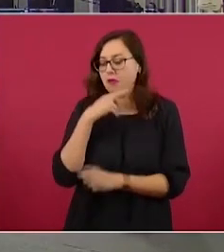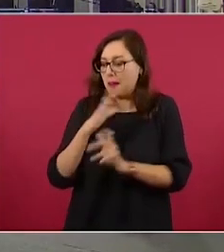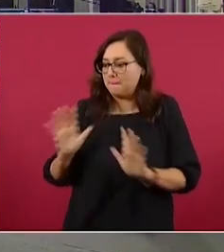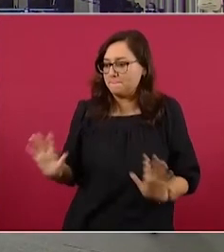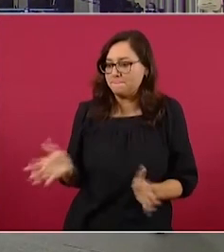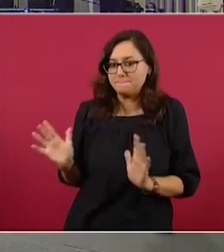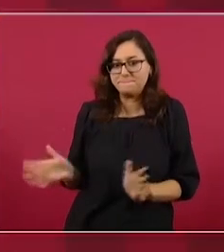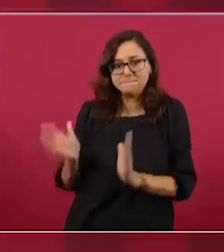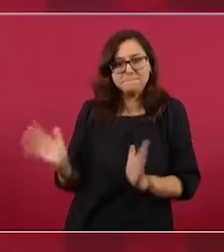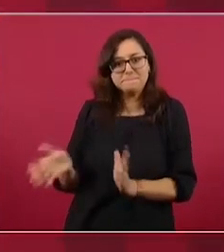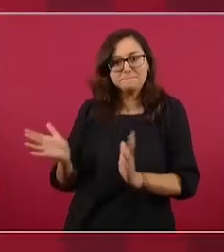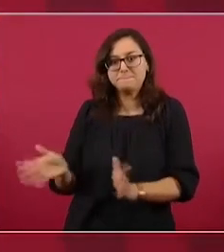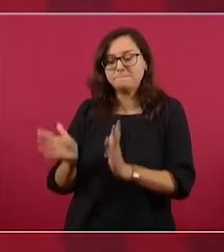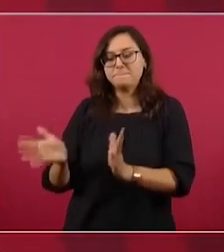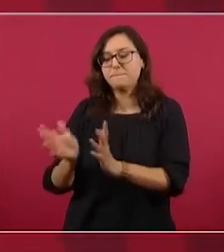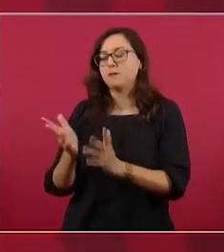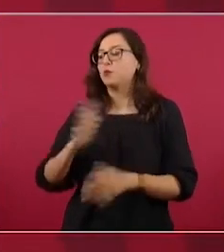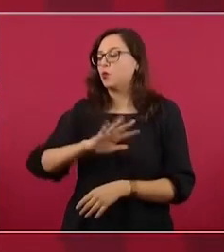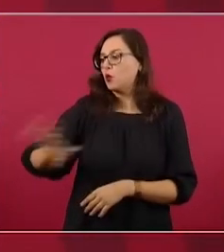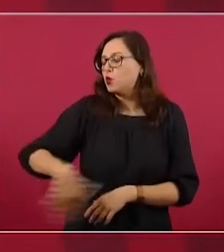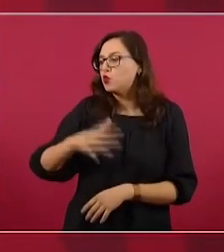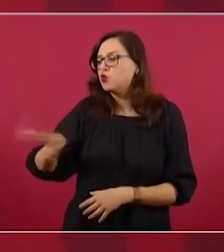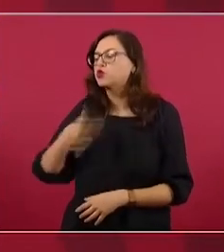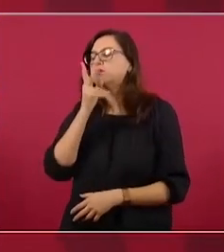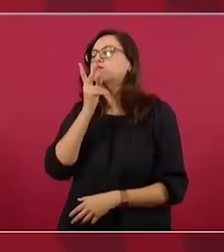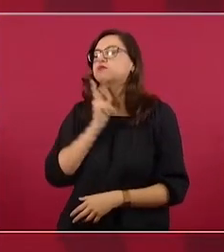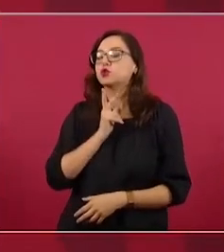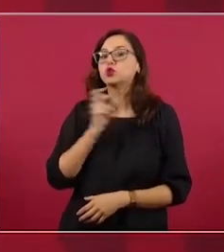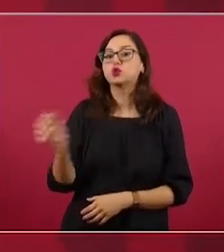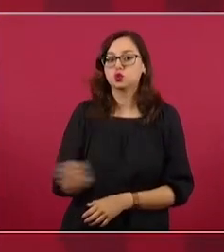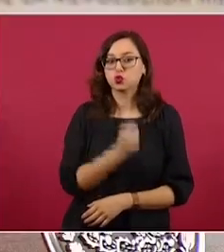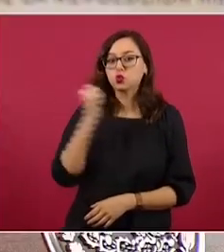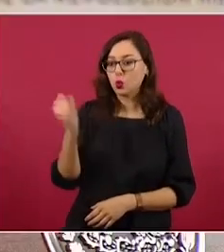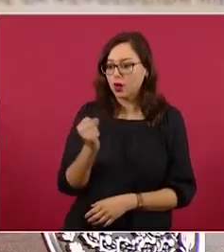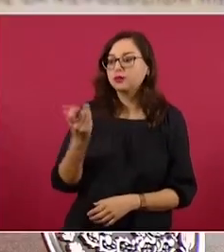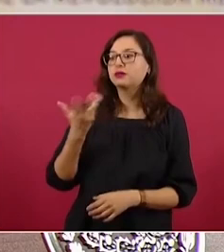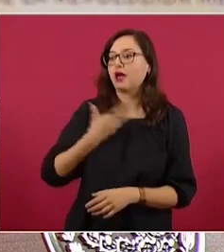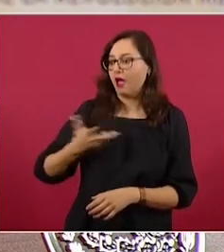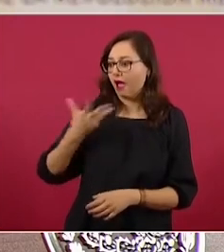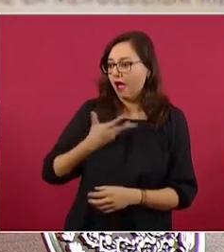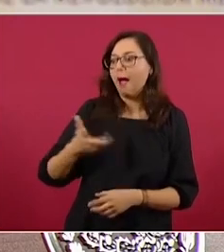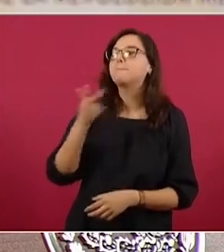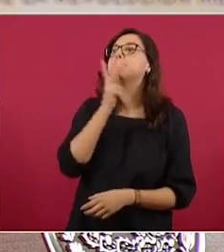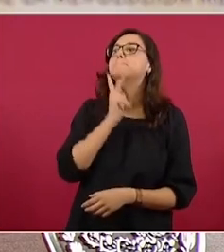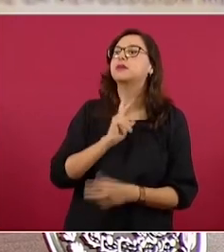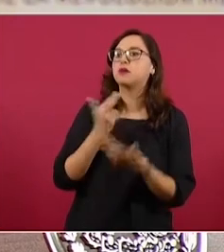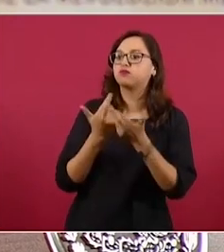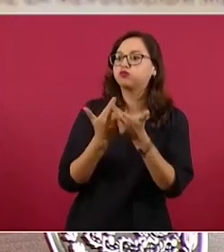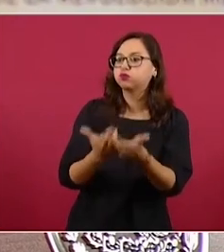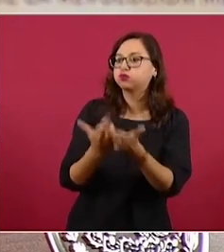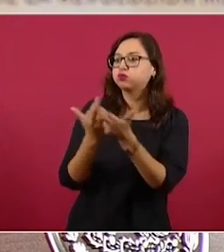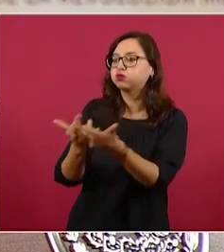tuvimos suerte, encontramos campos con bastante petróleo